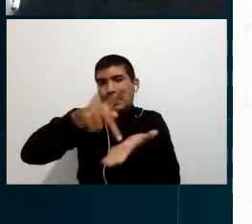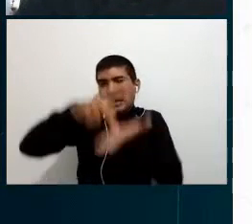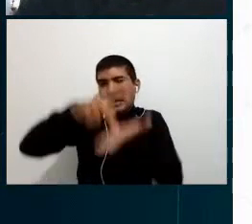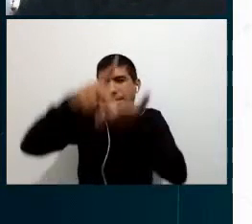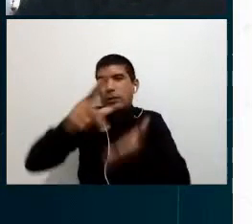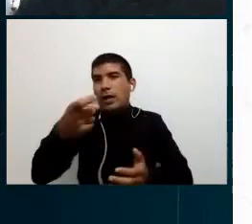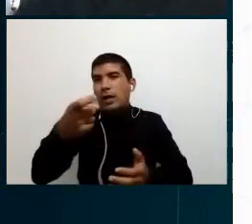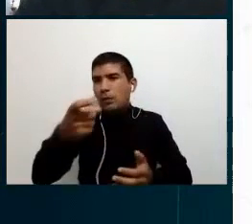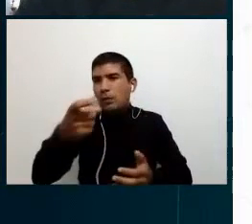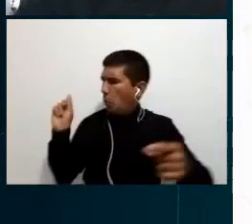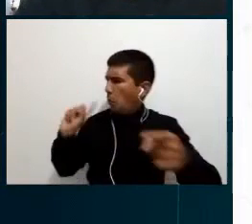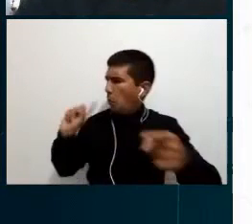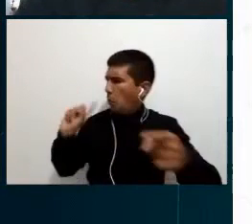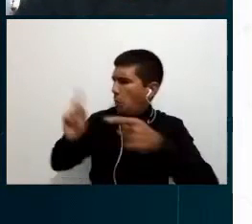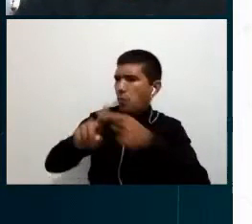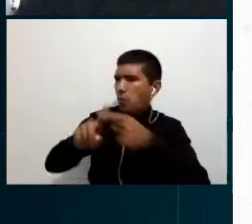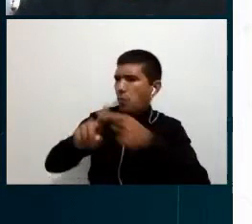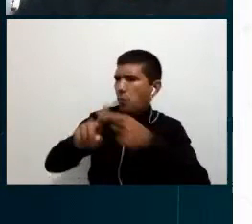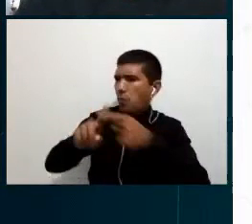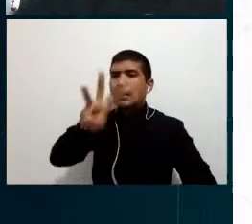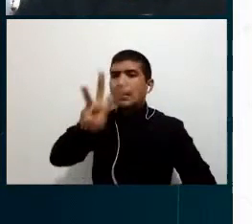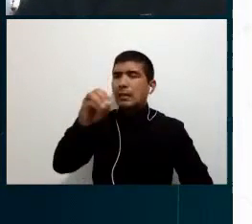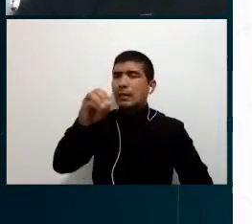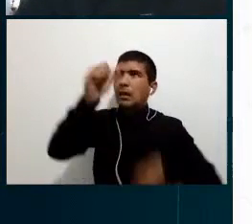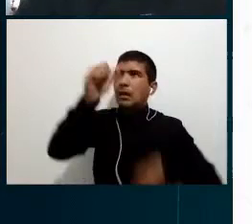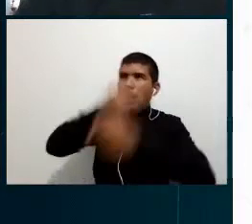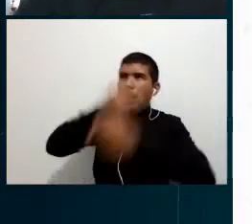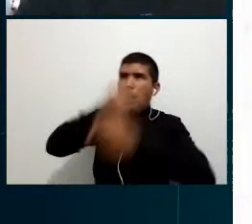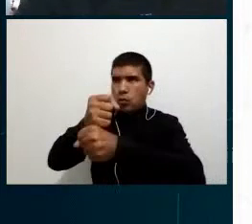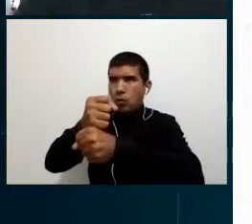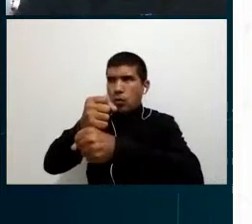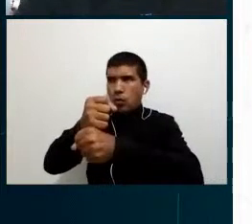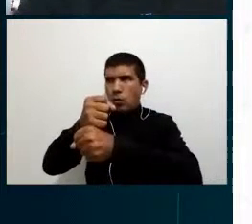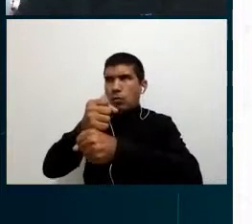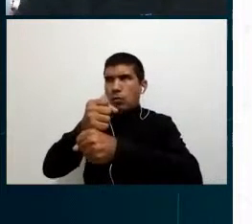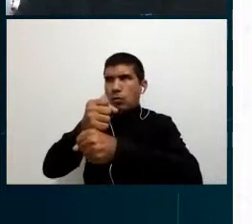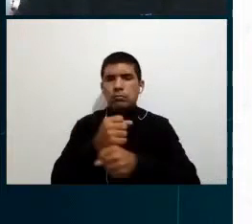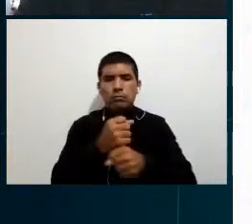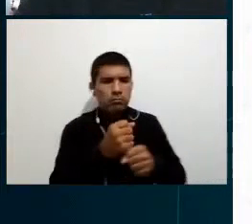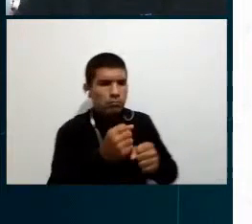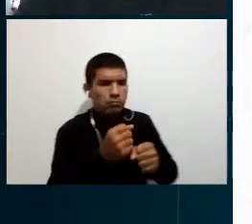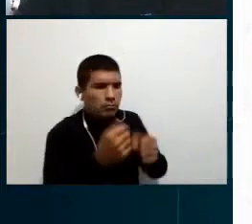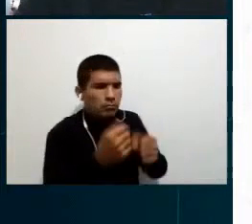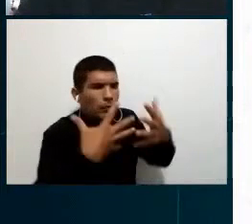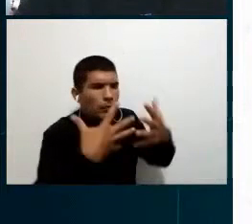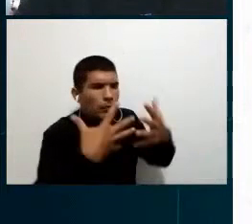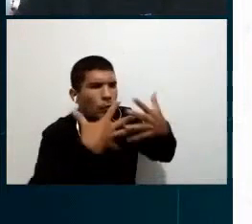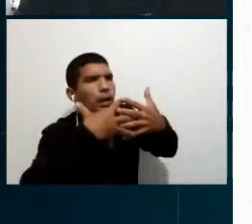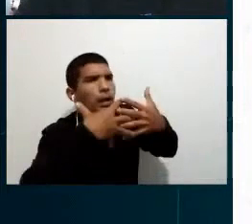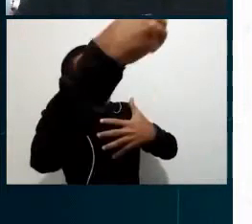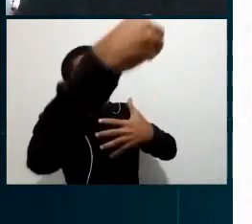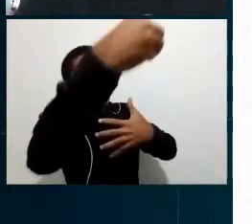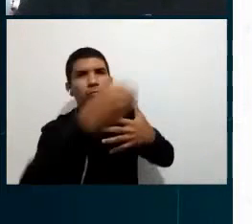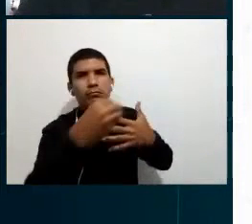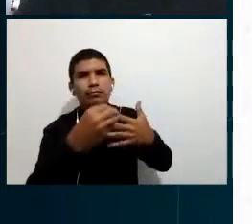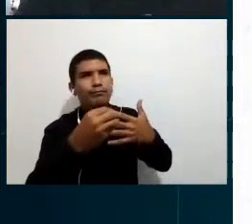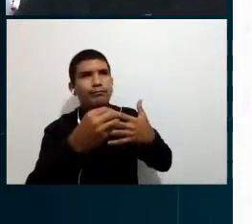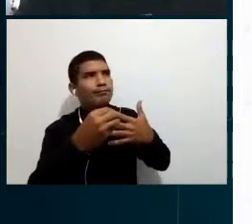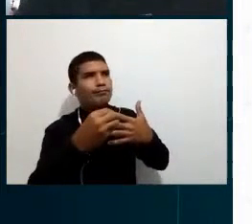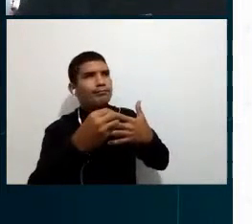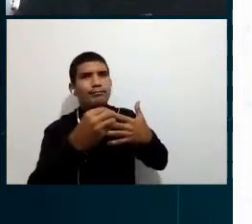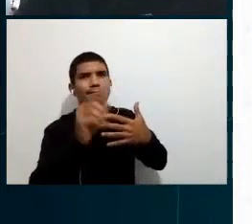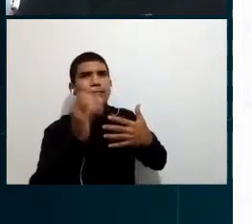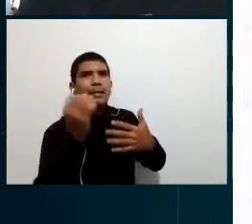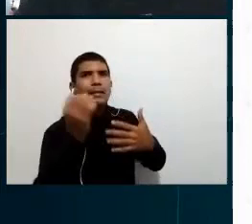cifra solamente para una bahía compacta. Pero si lo llevamos al número de bahías que podrían tener